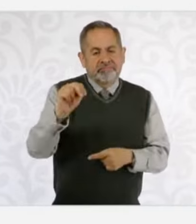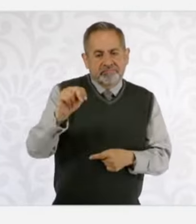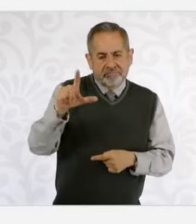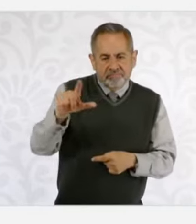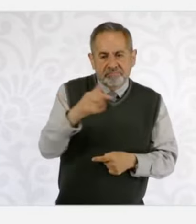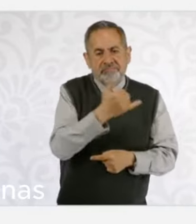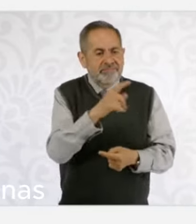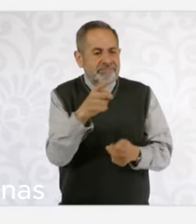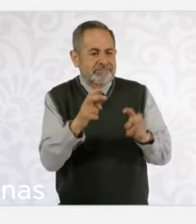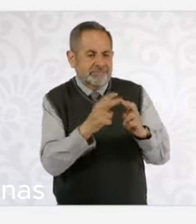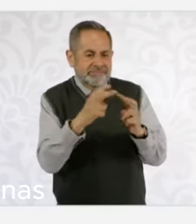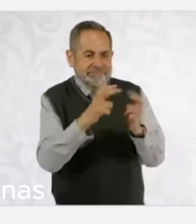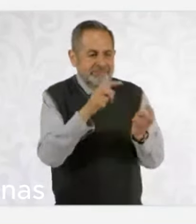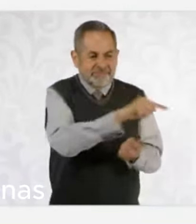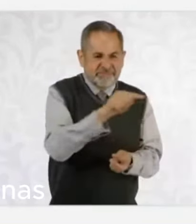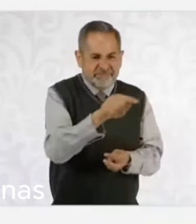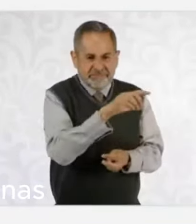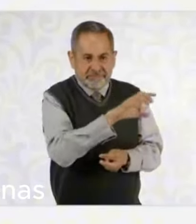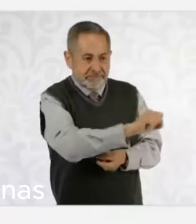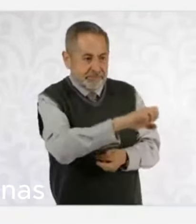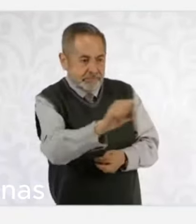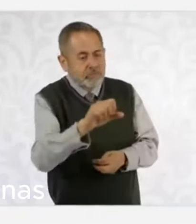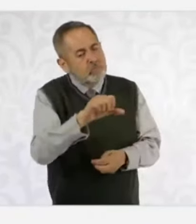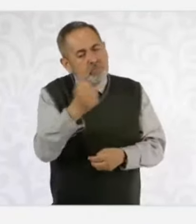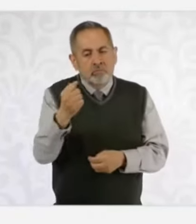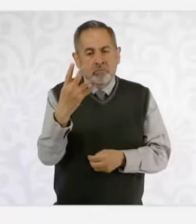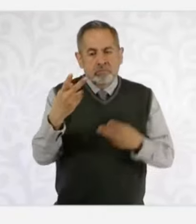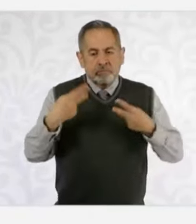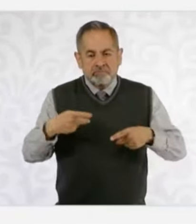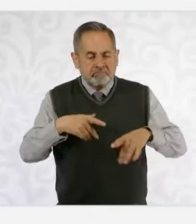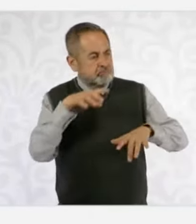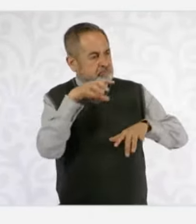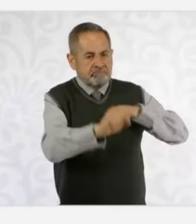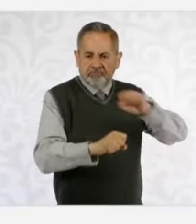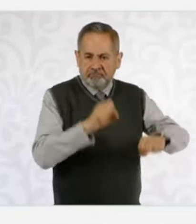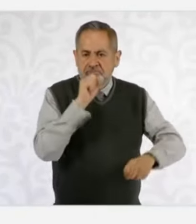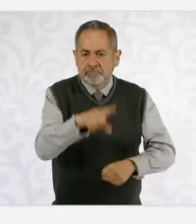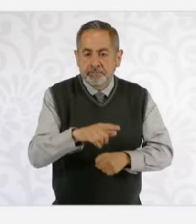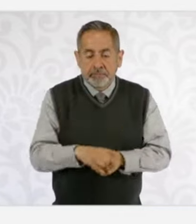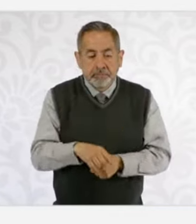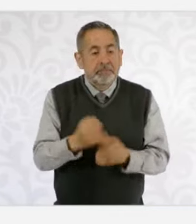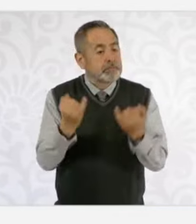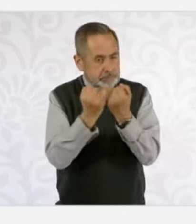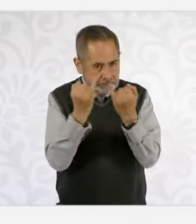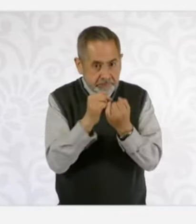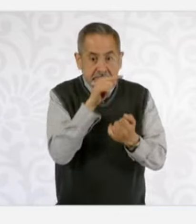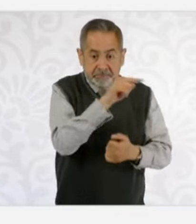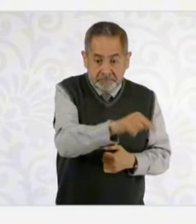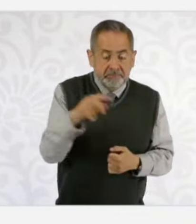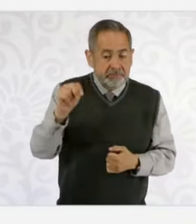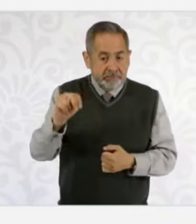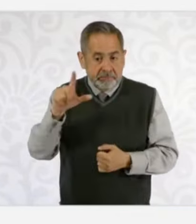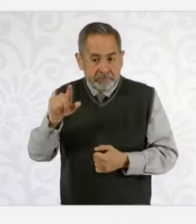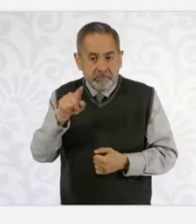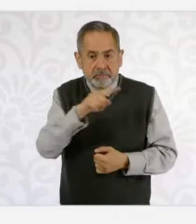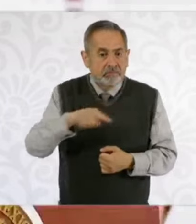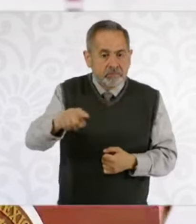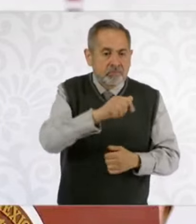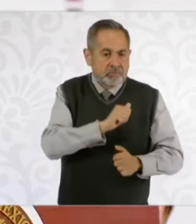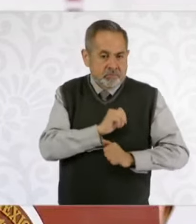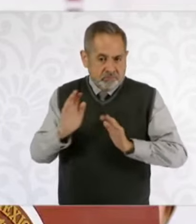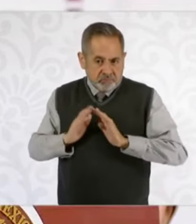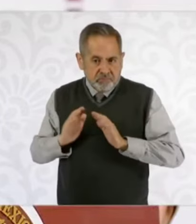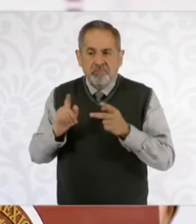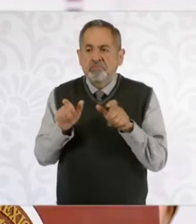en Tamaulipas. Además, fueron detenidas otras 4 personas. También en Nuevo León, elementos del Ejército